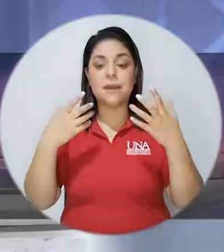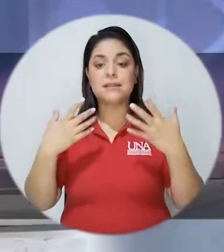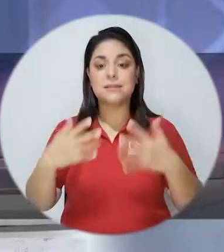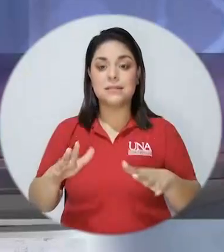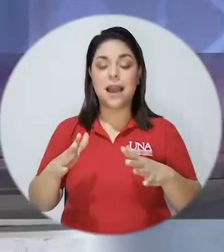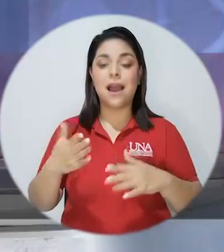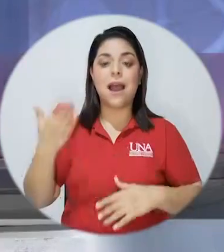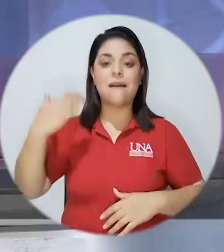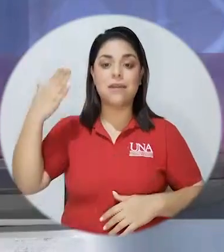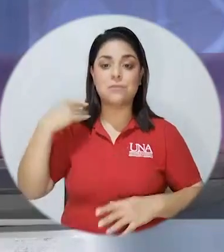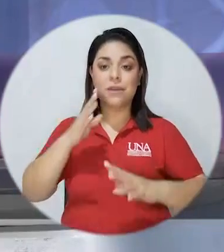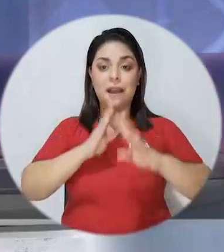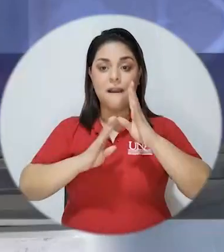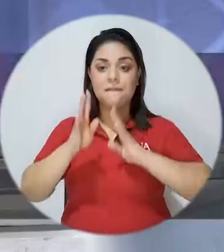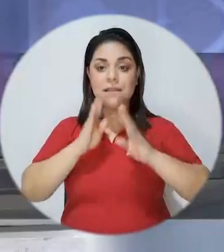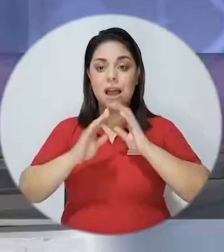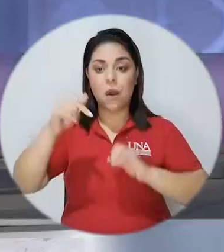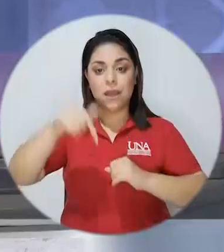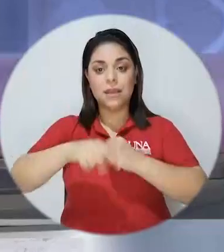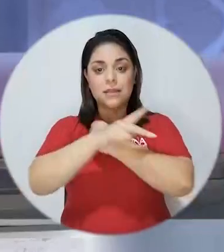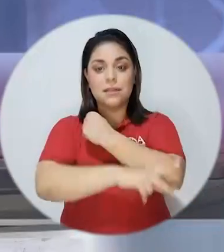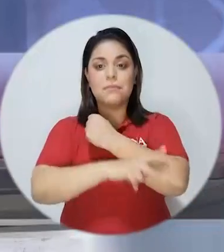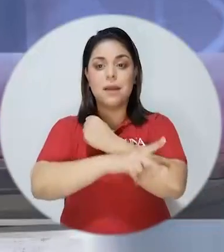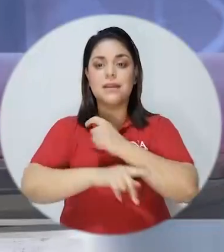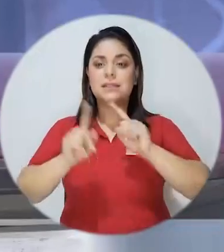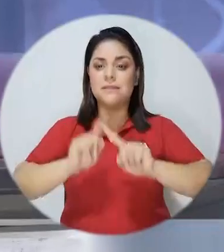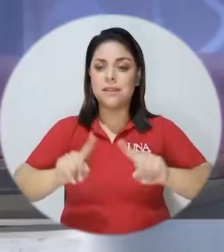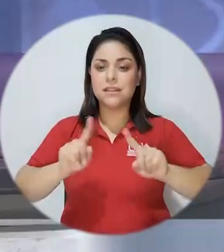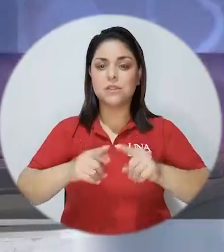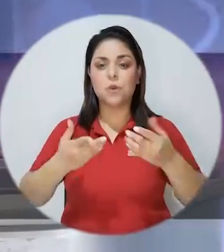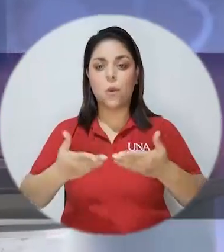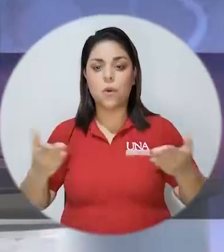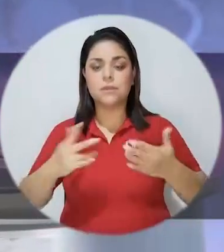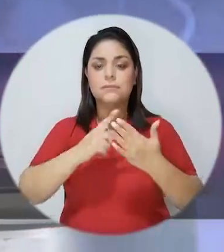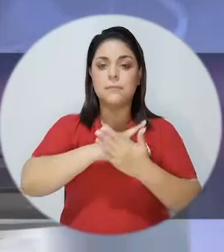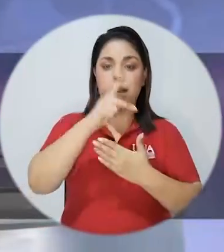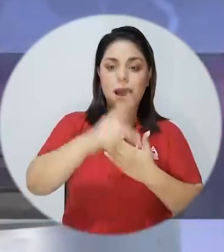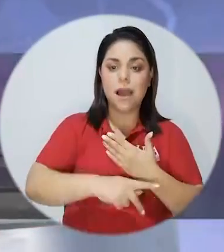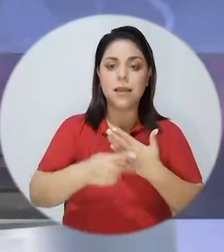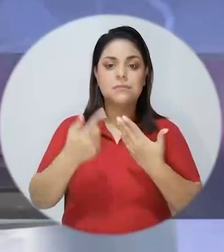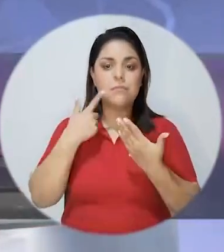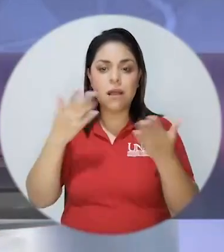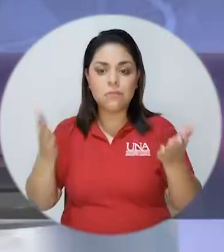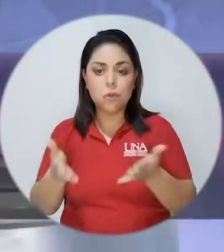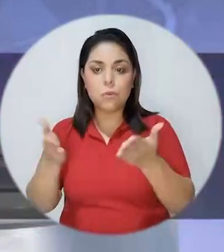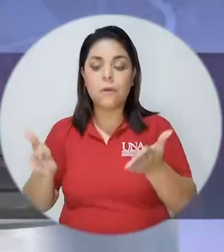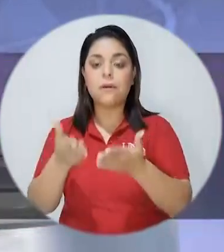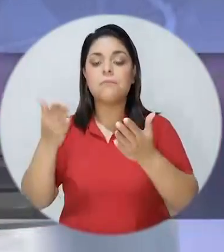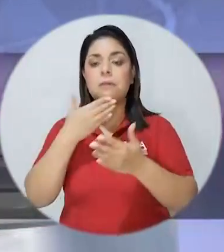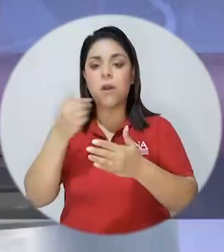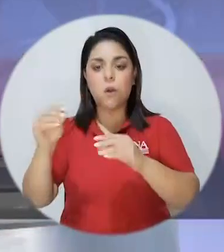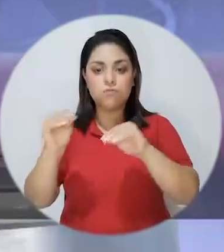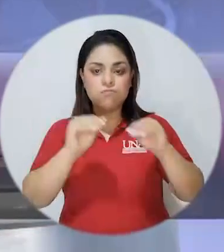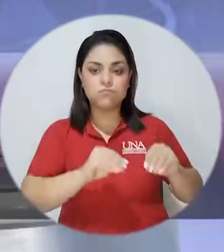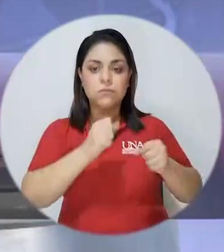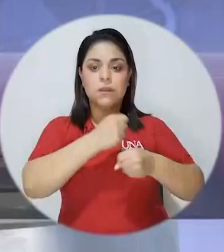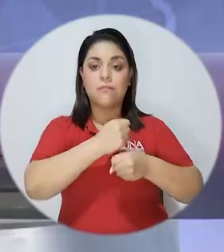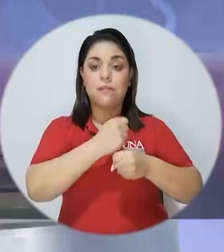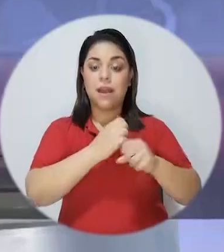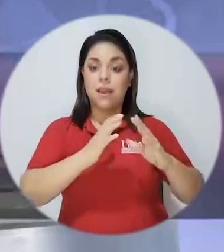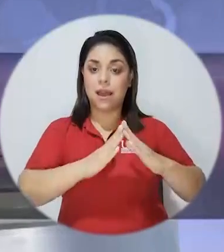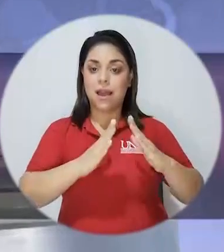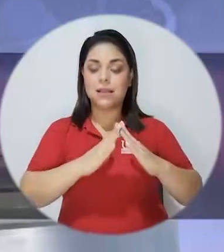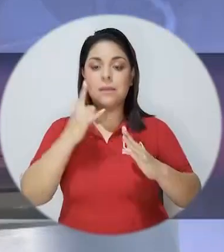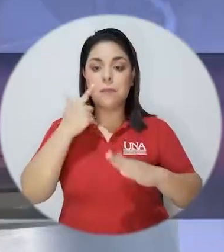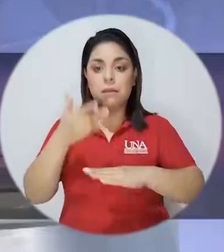varios años, ¿verdad? Se venían preparando diferentes planes, promoviendo el teletrabajo, ¿verdad? Para mejorar muchas